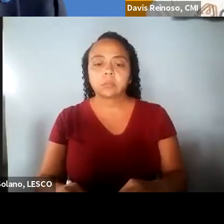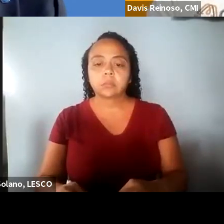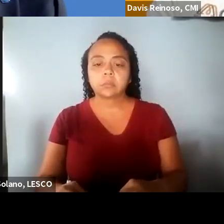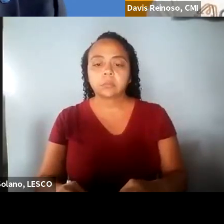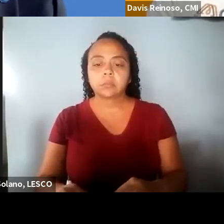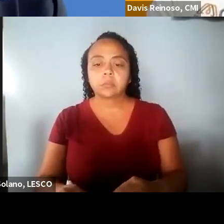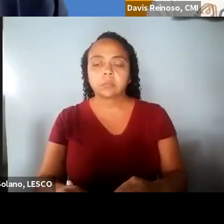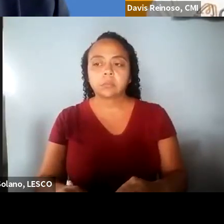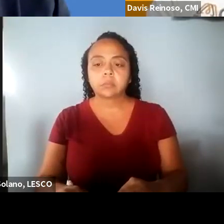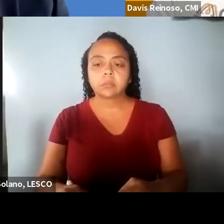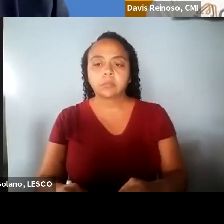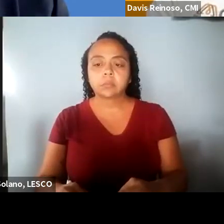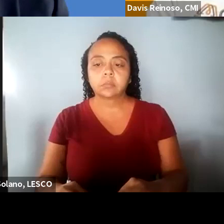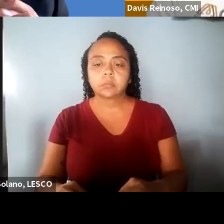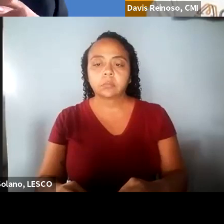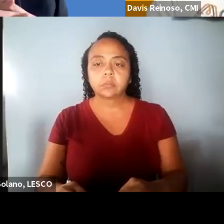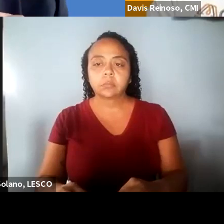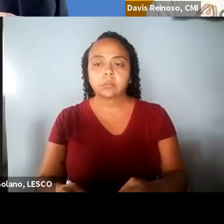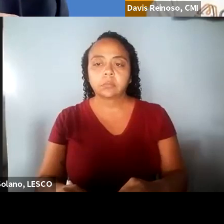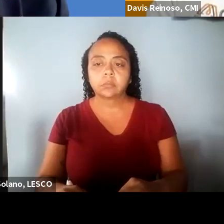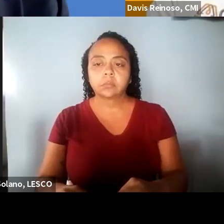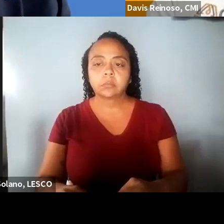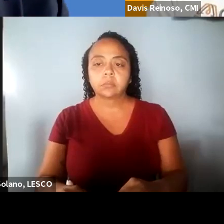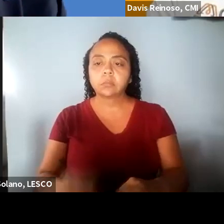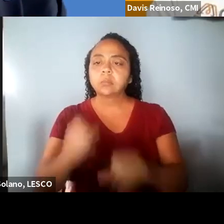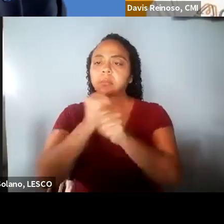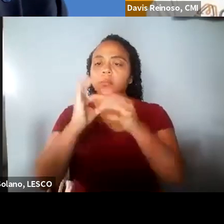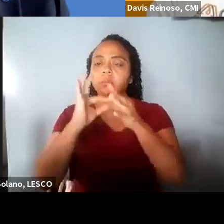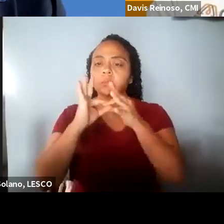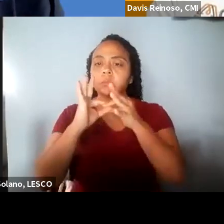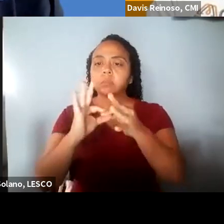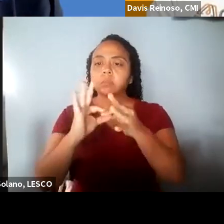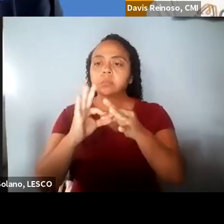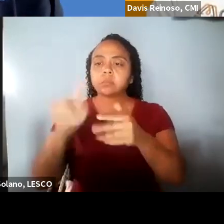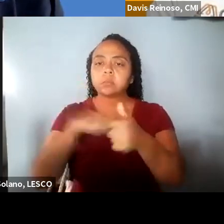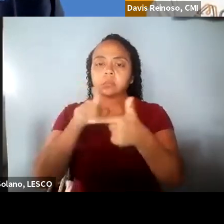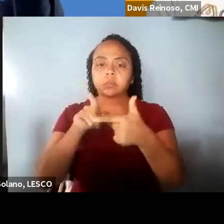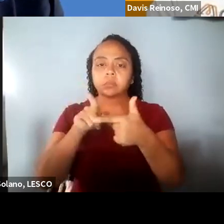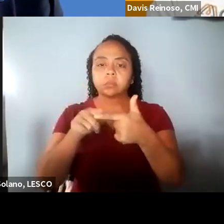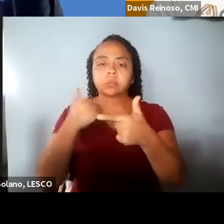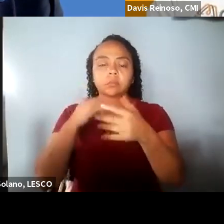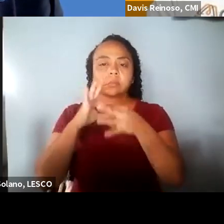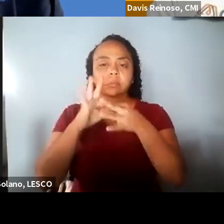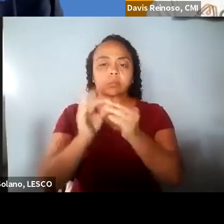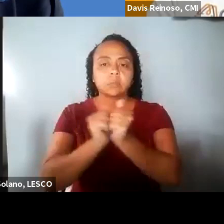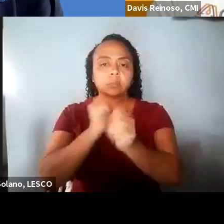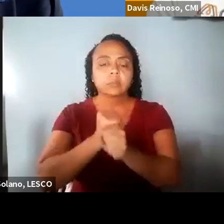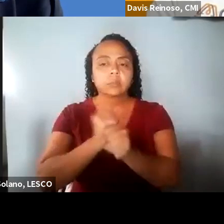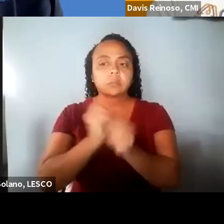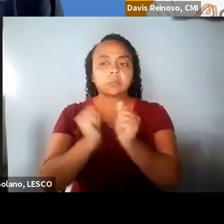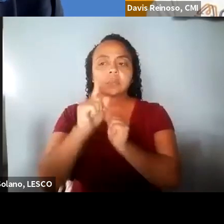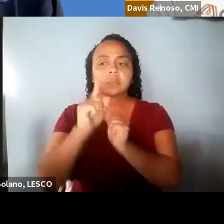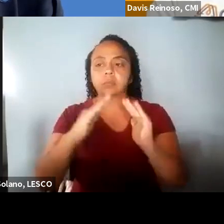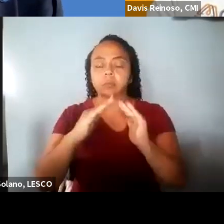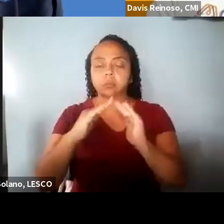de cámaras de comercio hemos trabajado sobre el acervo el segundo pilar que tiene que ver con seguros con una sociedad de vivendi